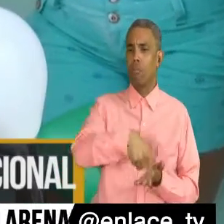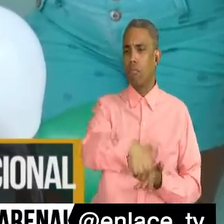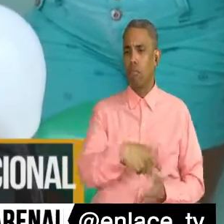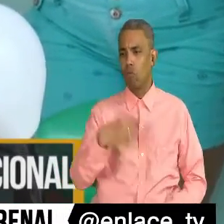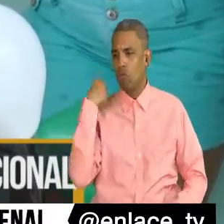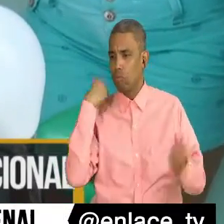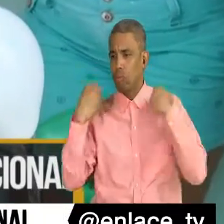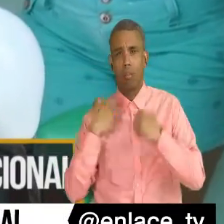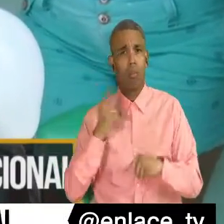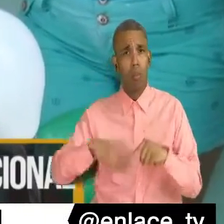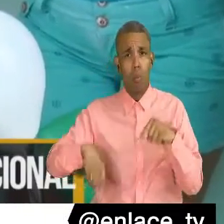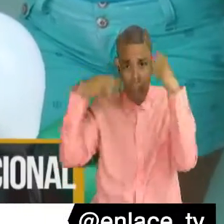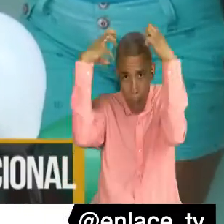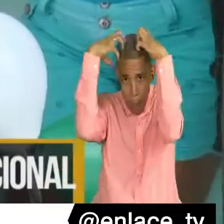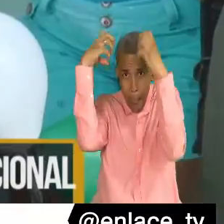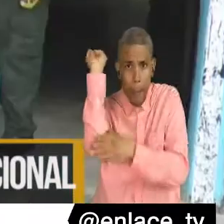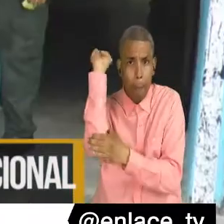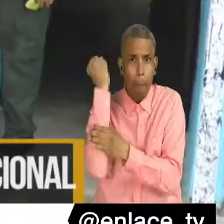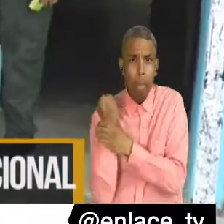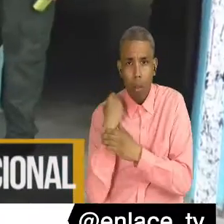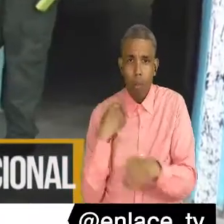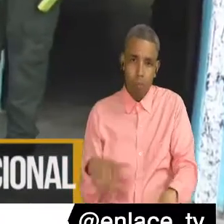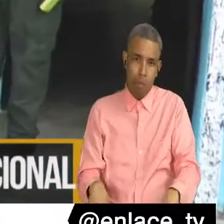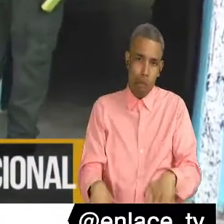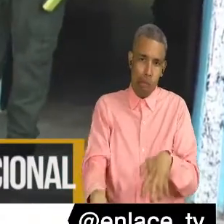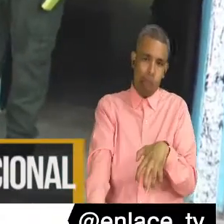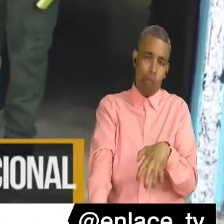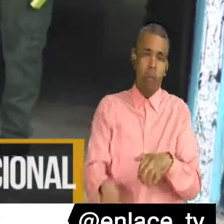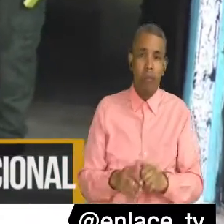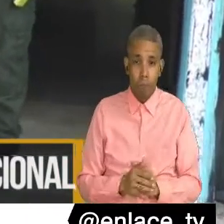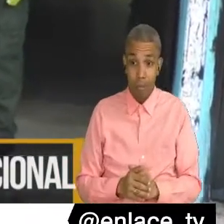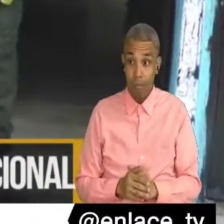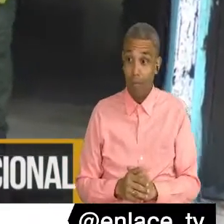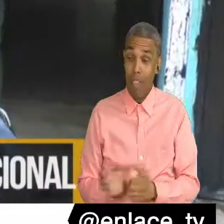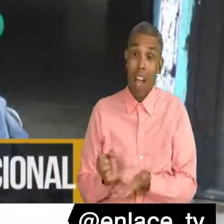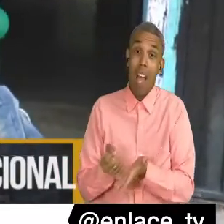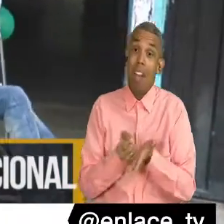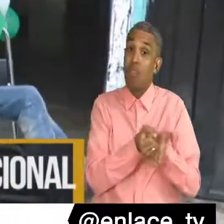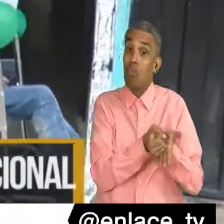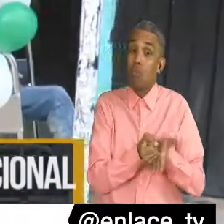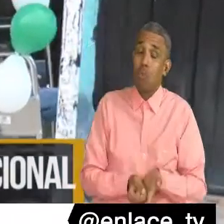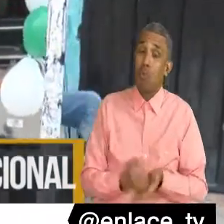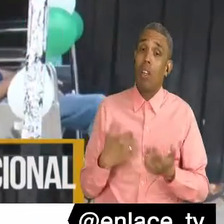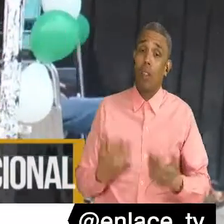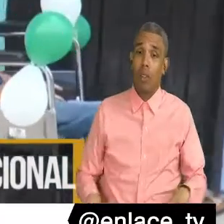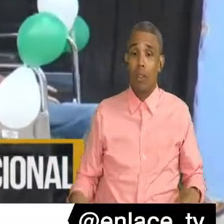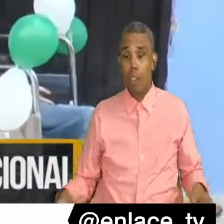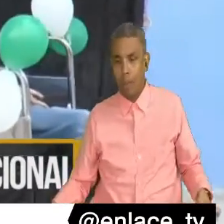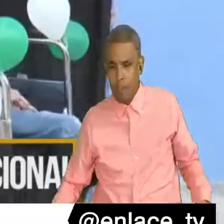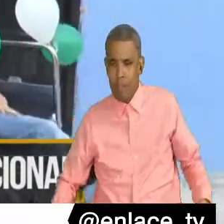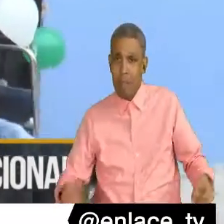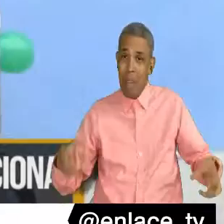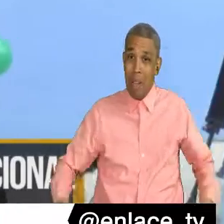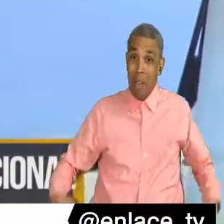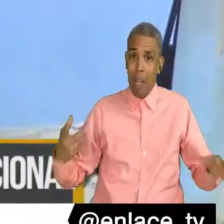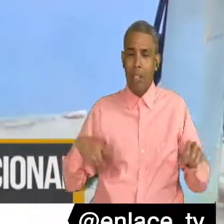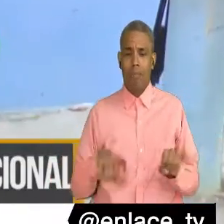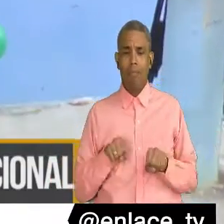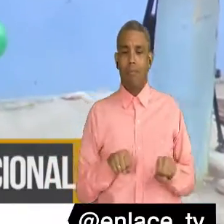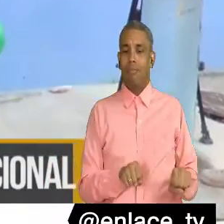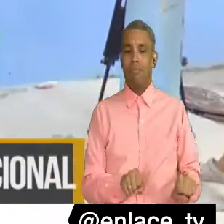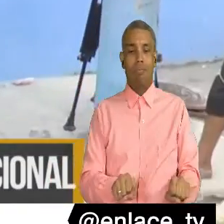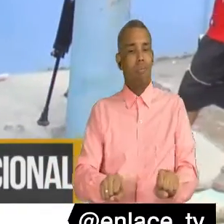ruedas siempre, porque para salir y moverme de un lado a otro con él, pues siempre uno necesita una silla de ruedas. Pues feliz porque siempre la